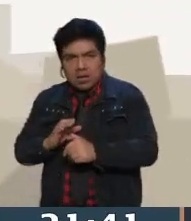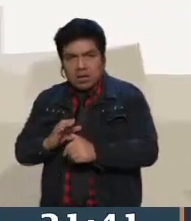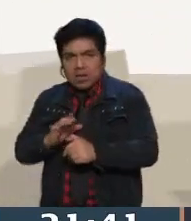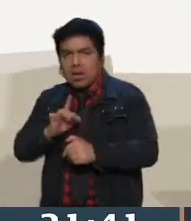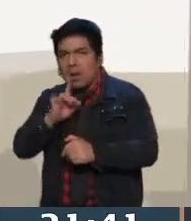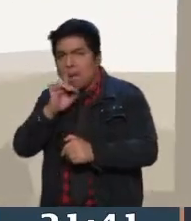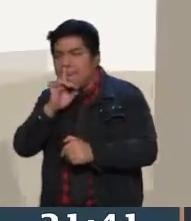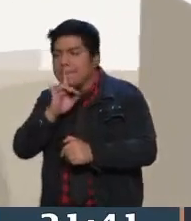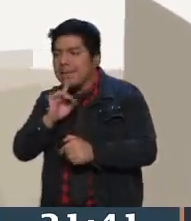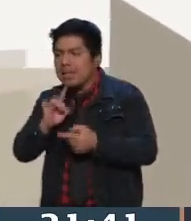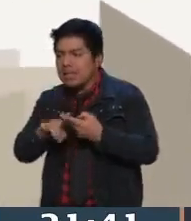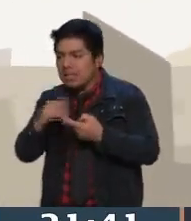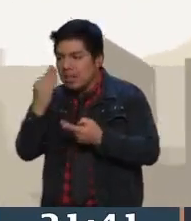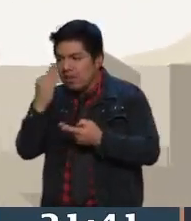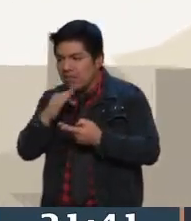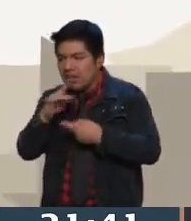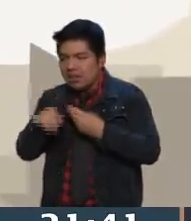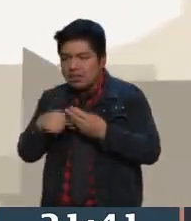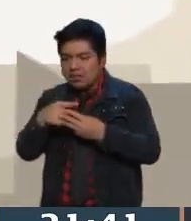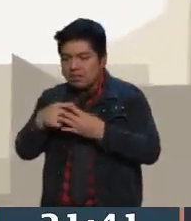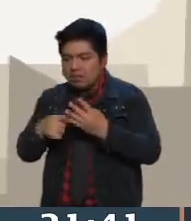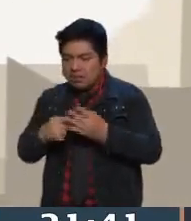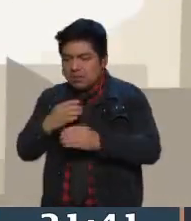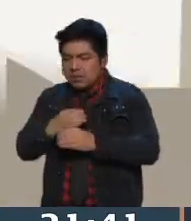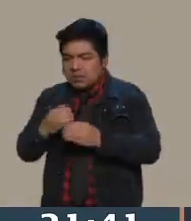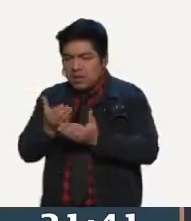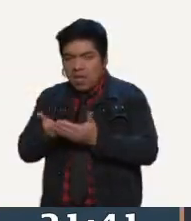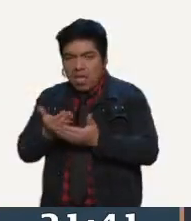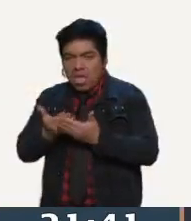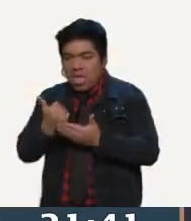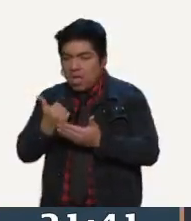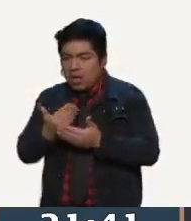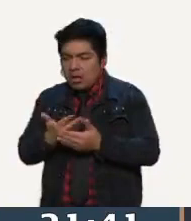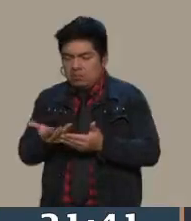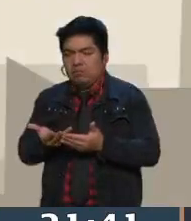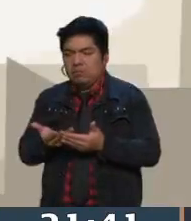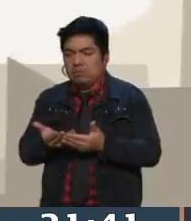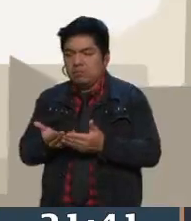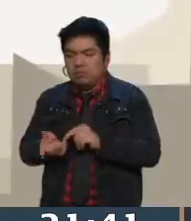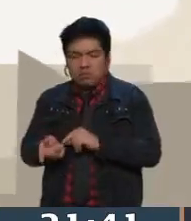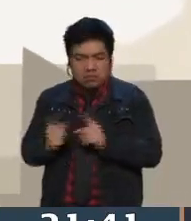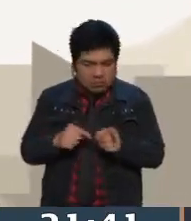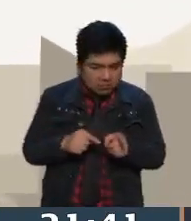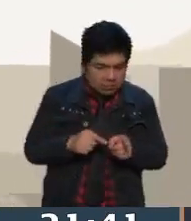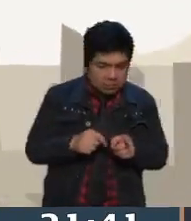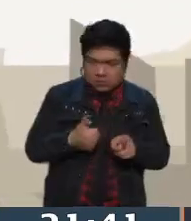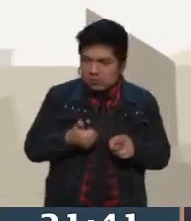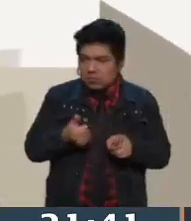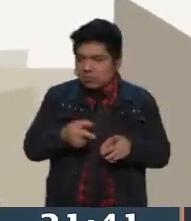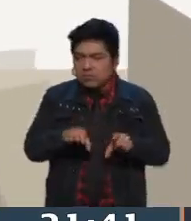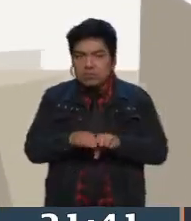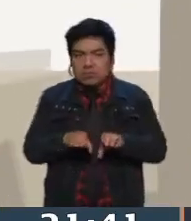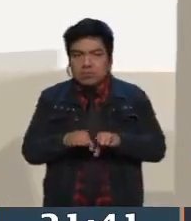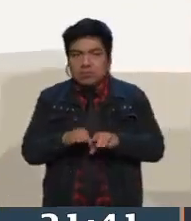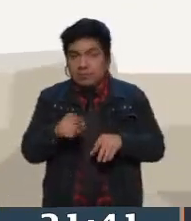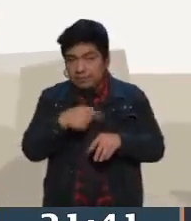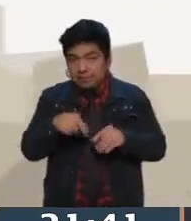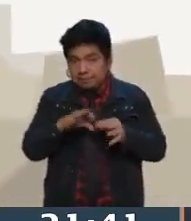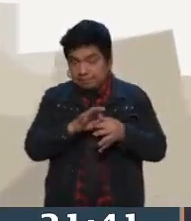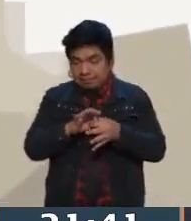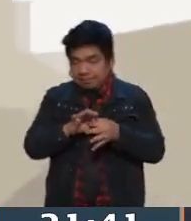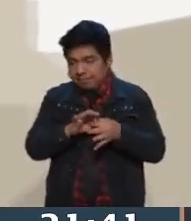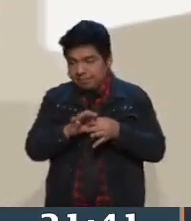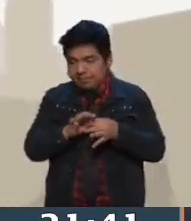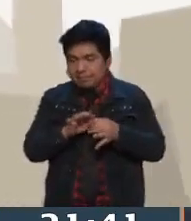en mentiras, en falsedades, en cosas no comprobadas. Pero el otro elemento que nos hace ver que es un asunto coordinado es que a